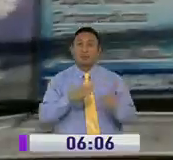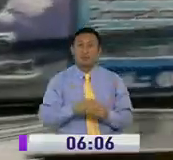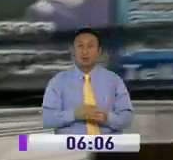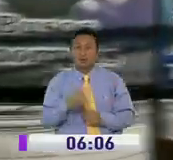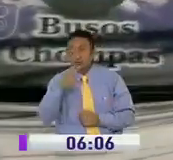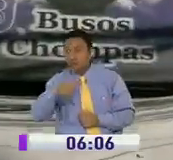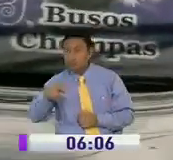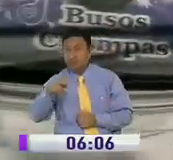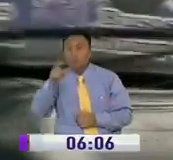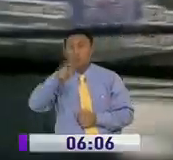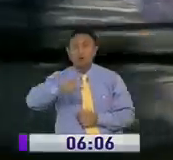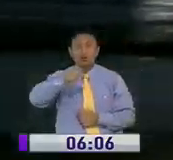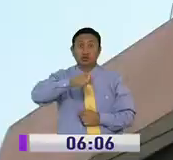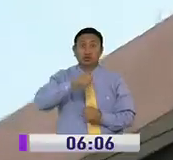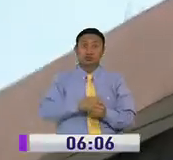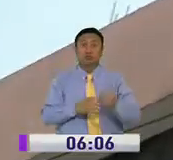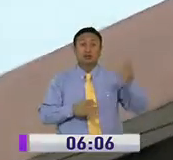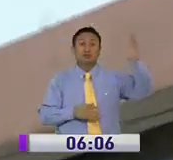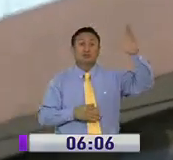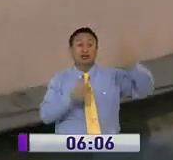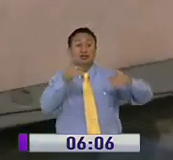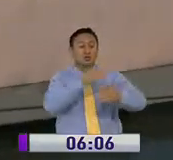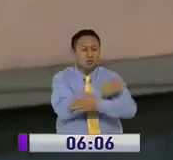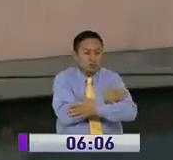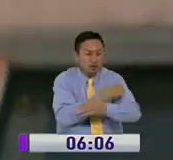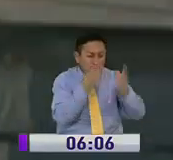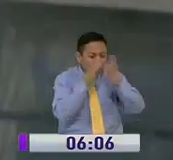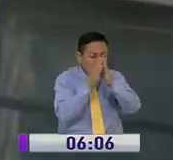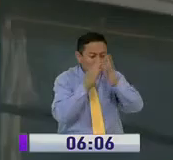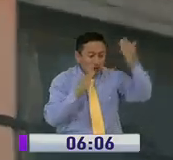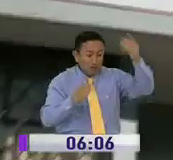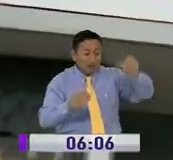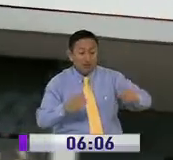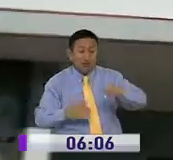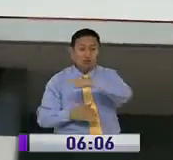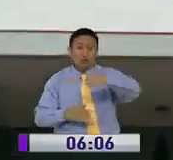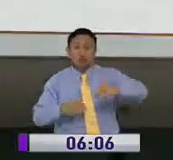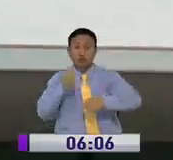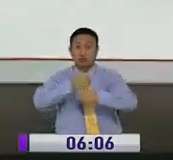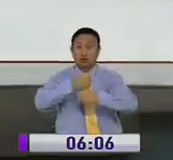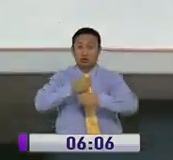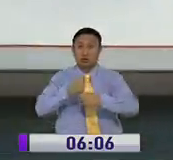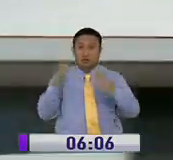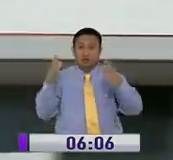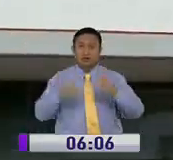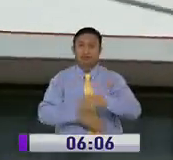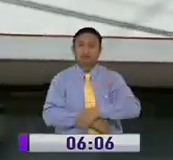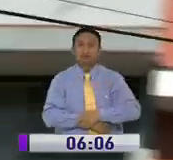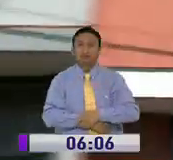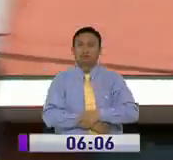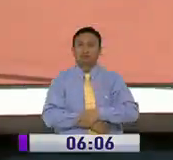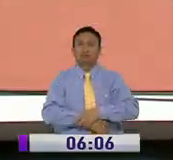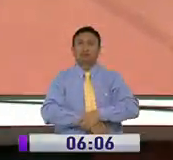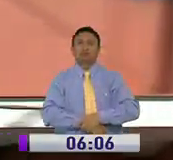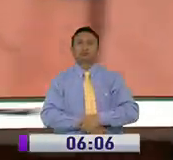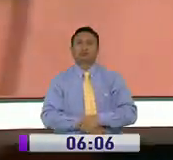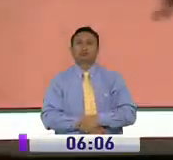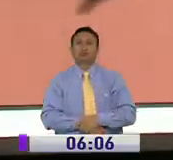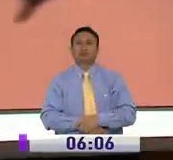emotiva se escucha a los ciudadanos felicitar y aplaudir a la labor que realizan los uniformados.